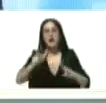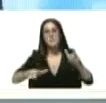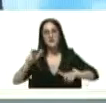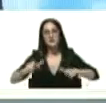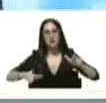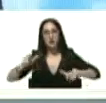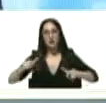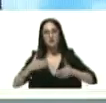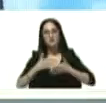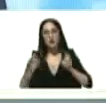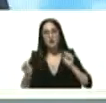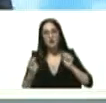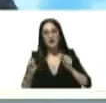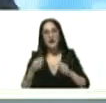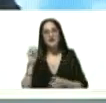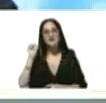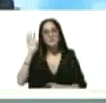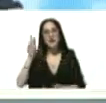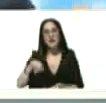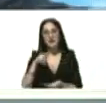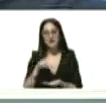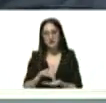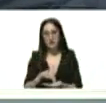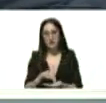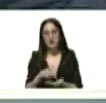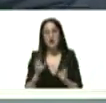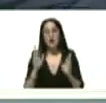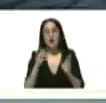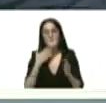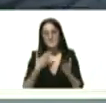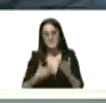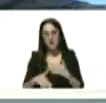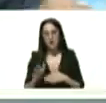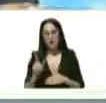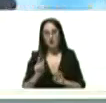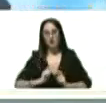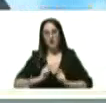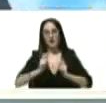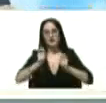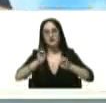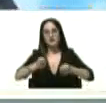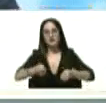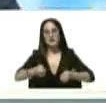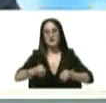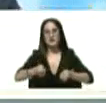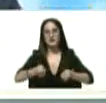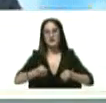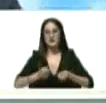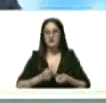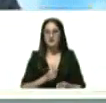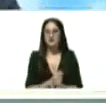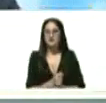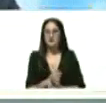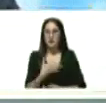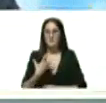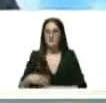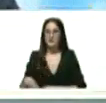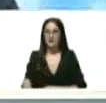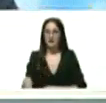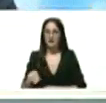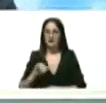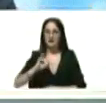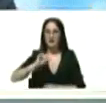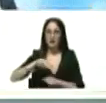Abrimos el debate en la Asamblea Nacional y pronto la estaré entregando a el presidente